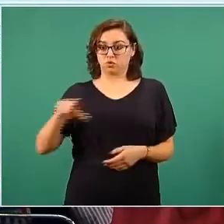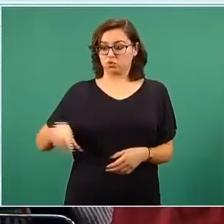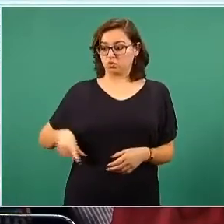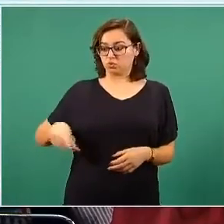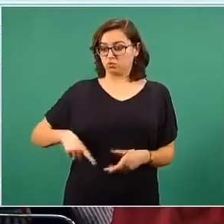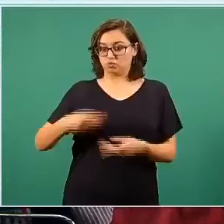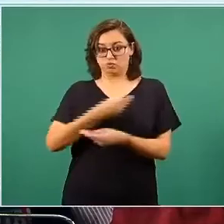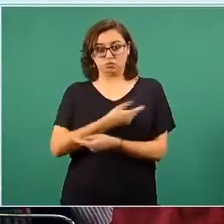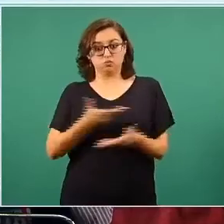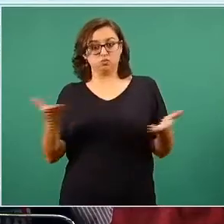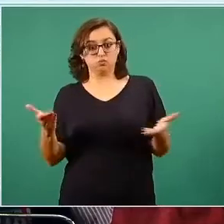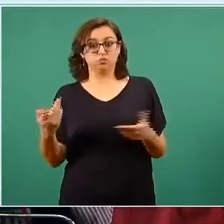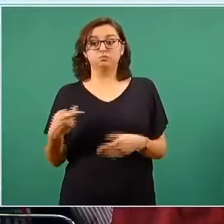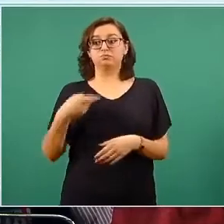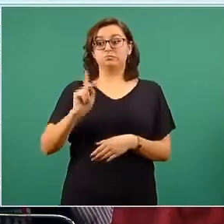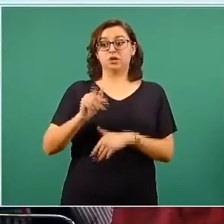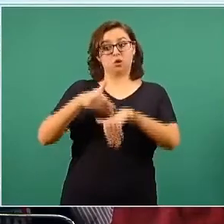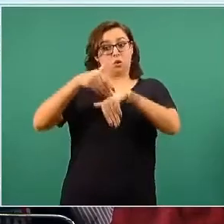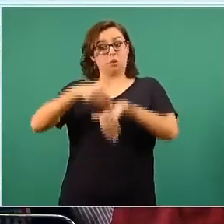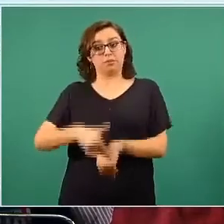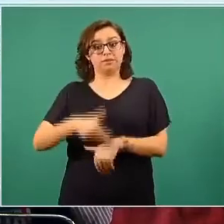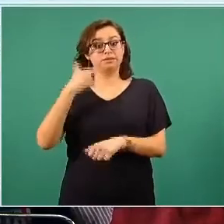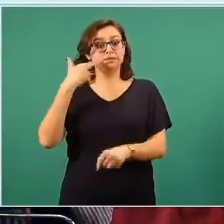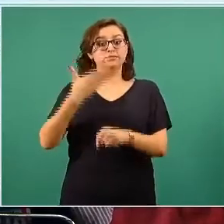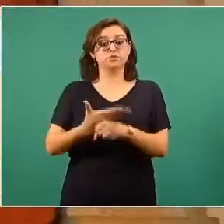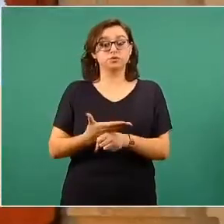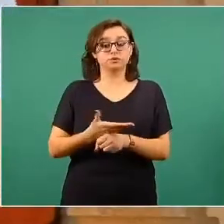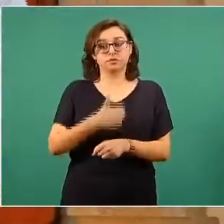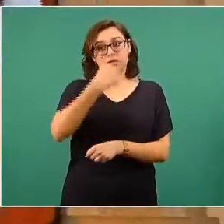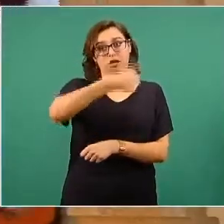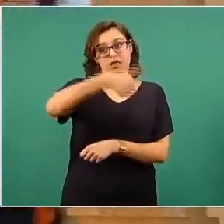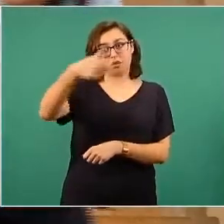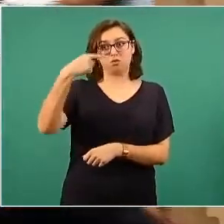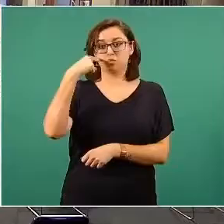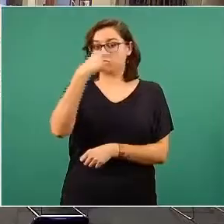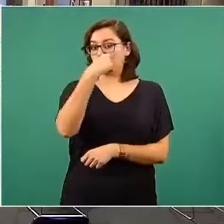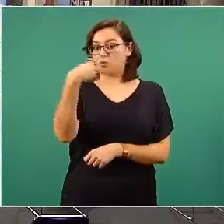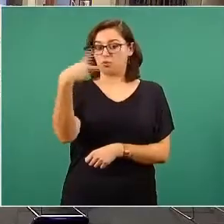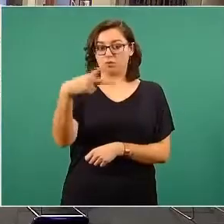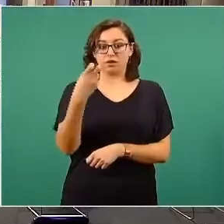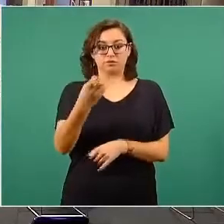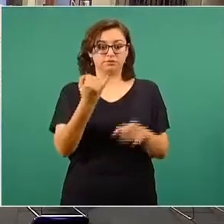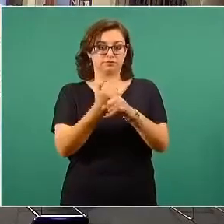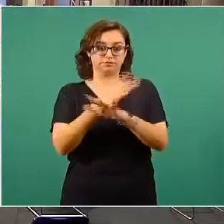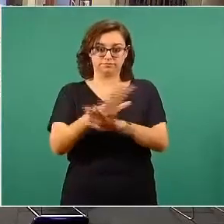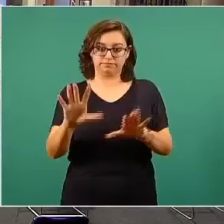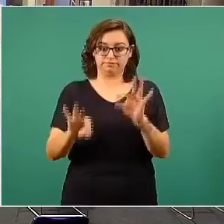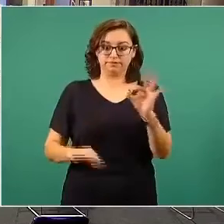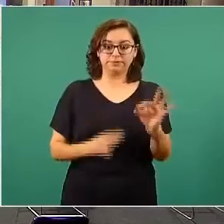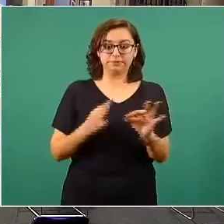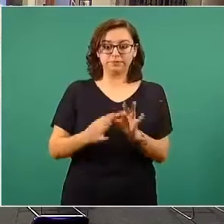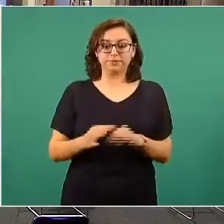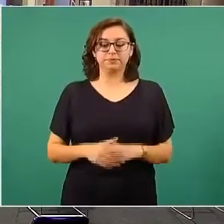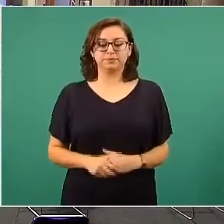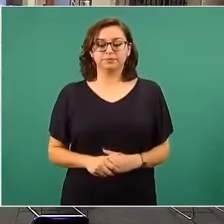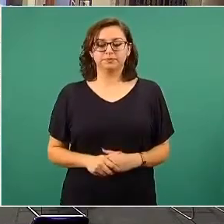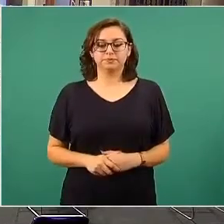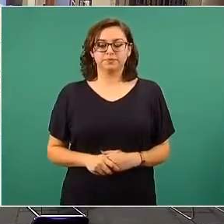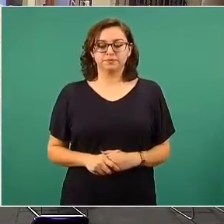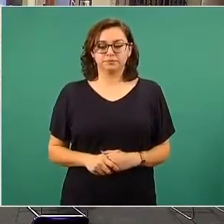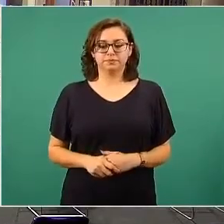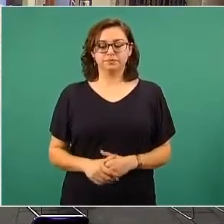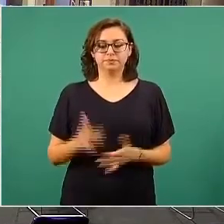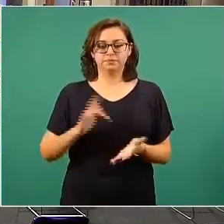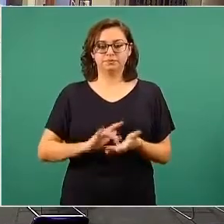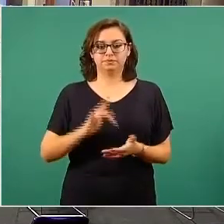y obviamente la responsabilidad de cada uno de nosotros. Sería la actualización de esta noche. Gracias,